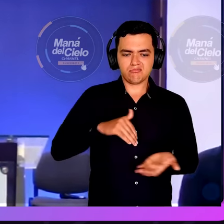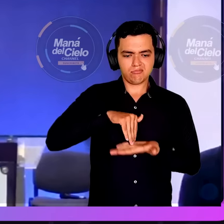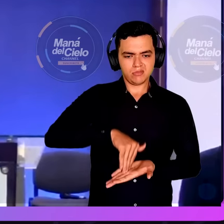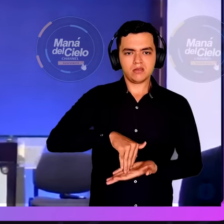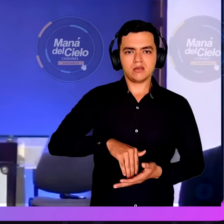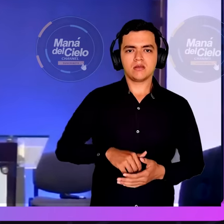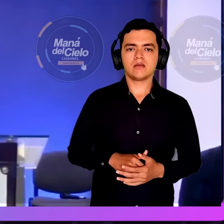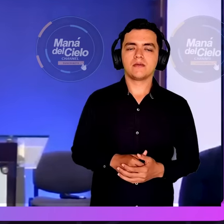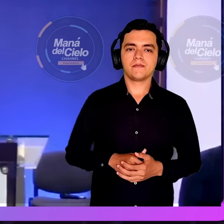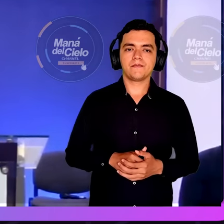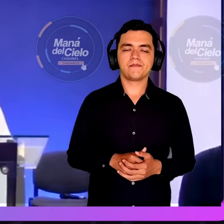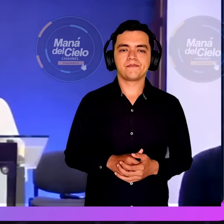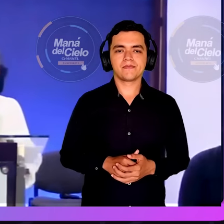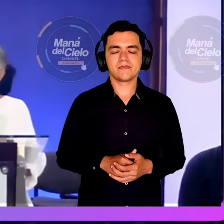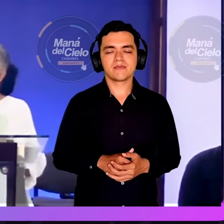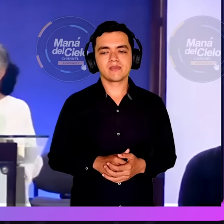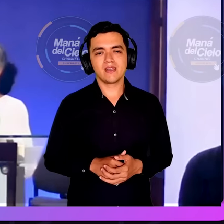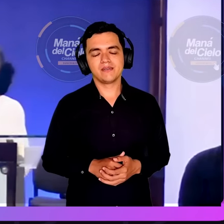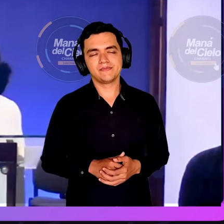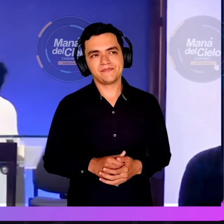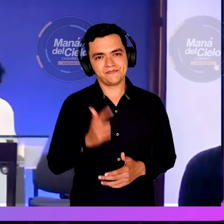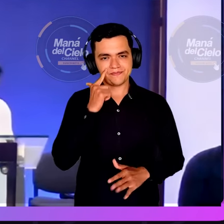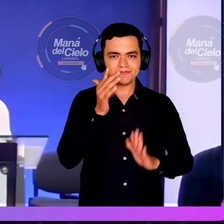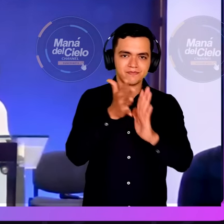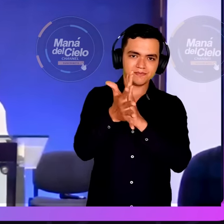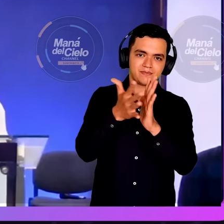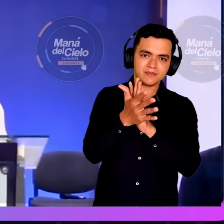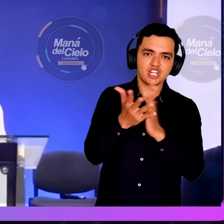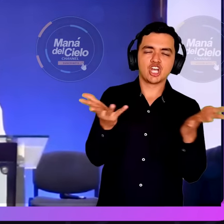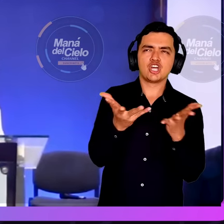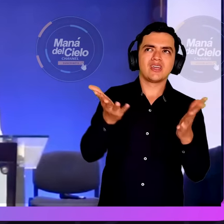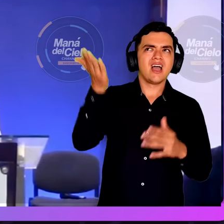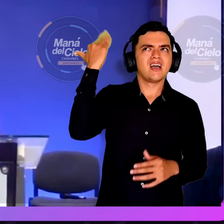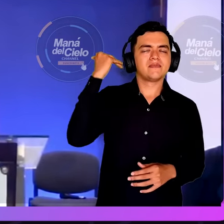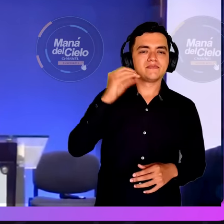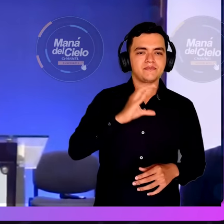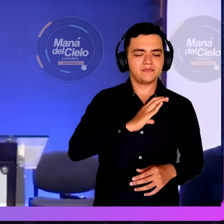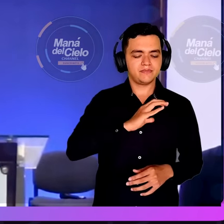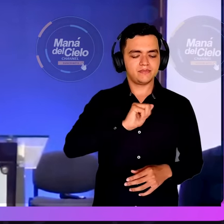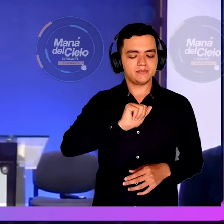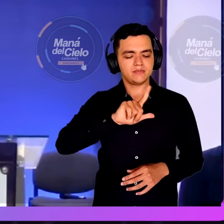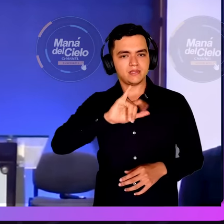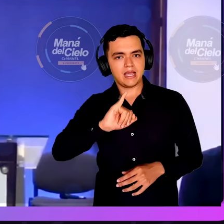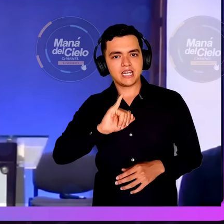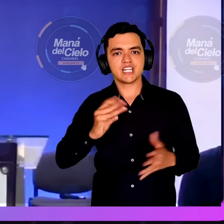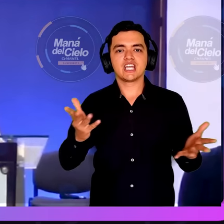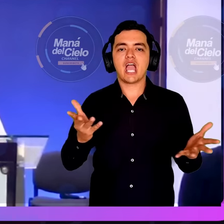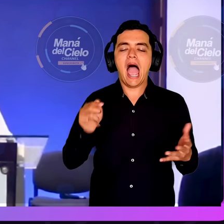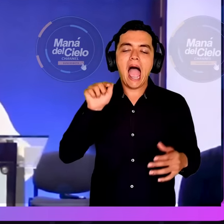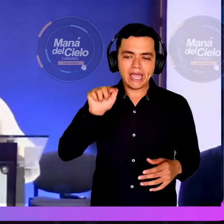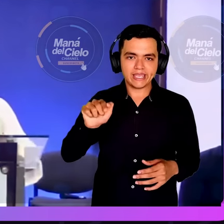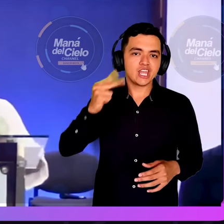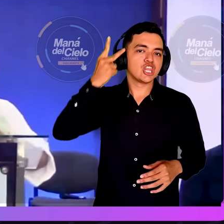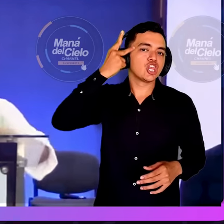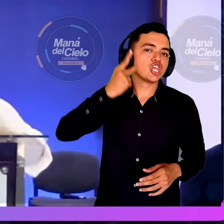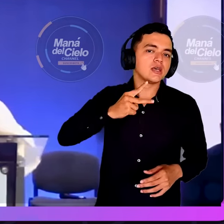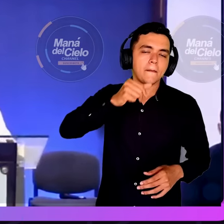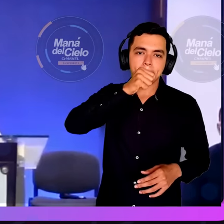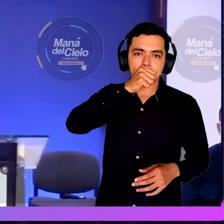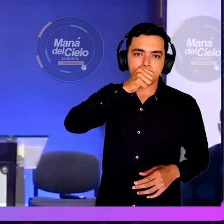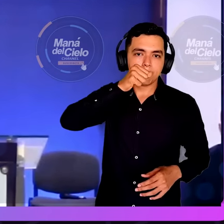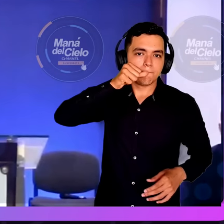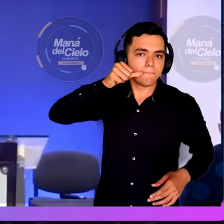El fruto del Espíritu, que es paz, gozo, bondad, benignidad, fe, mansedumbre,